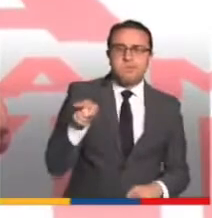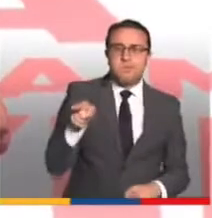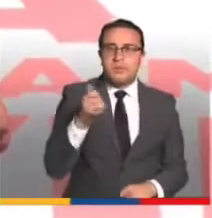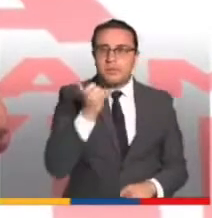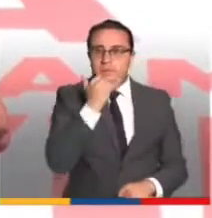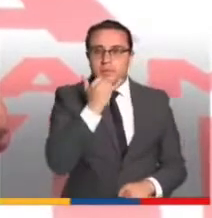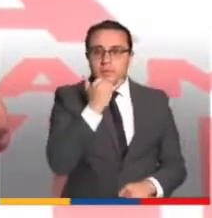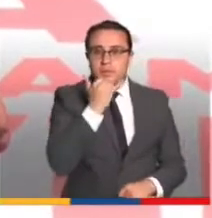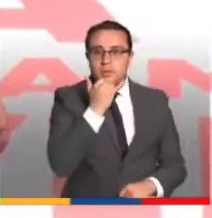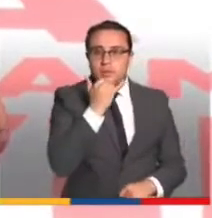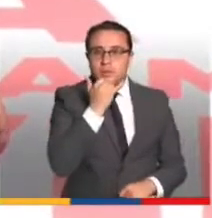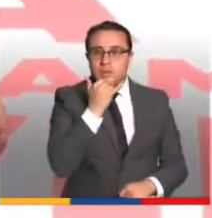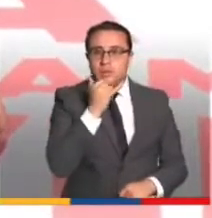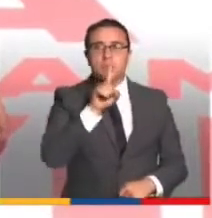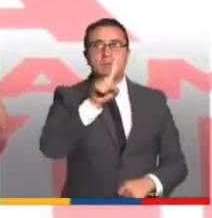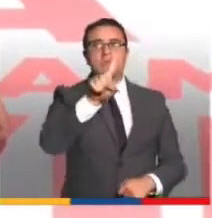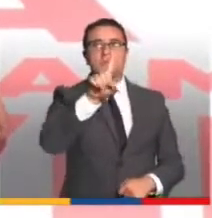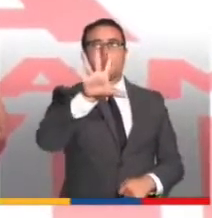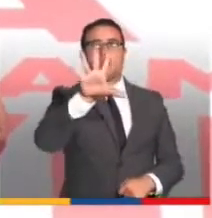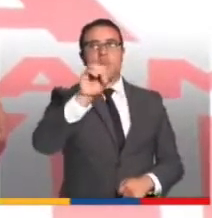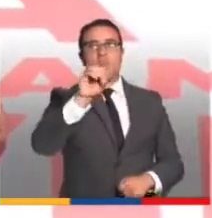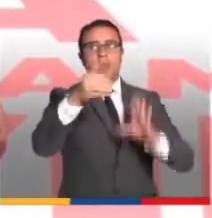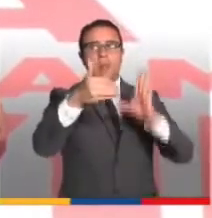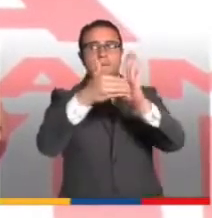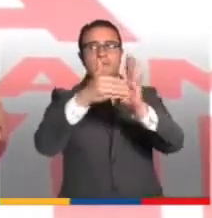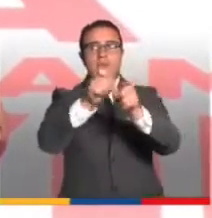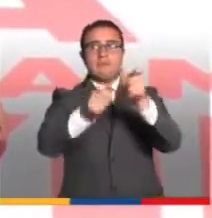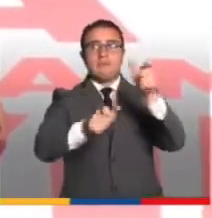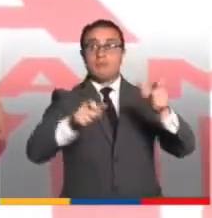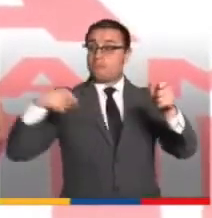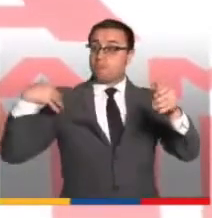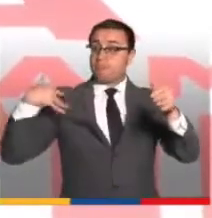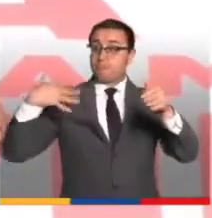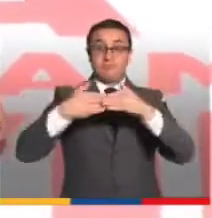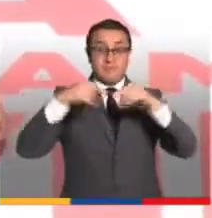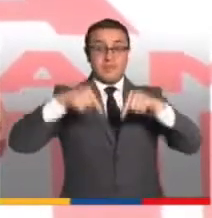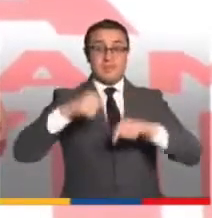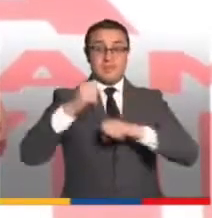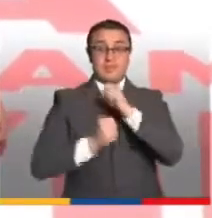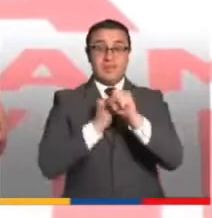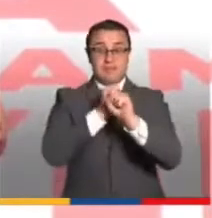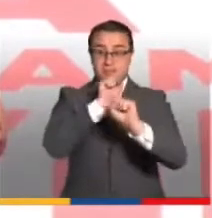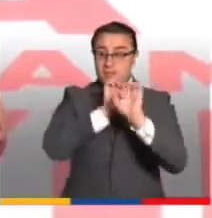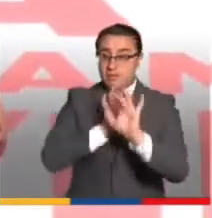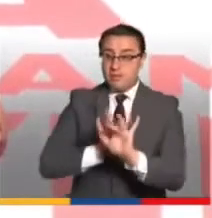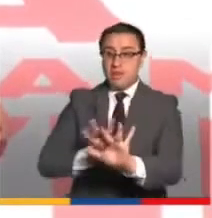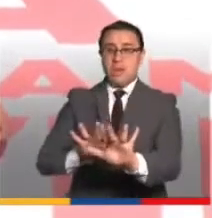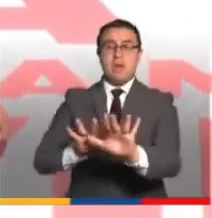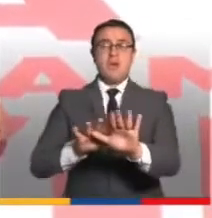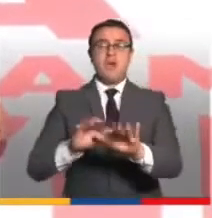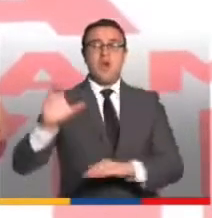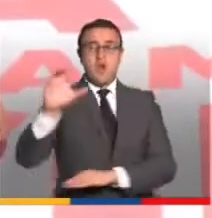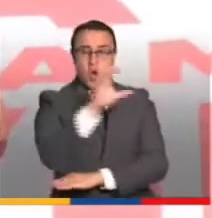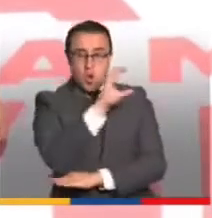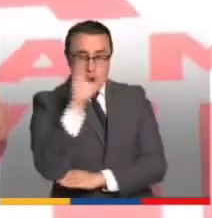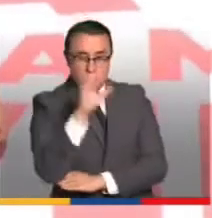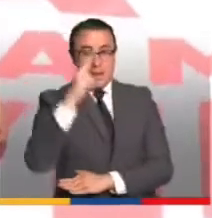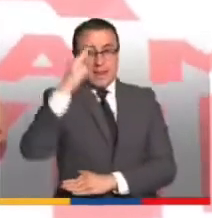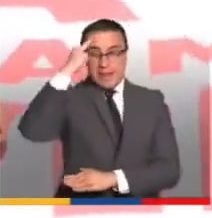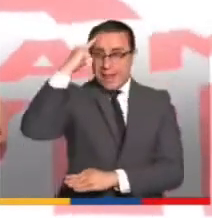andado 150 mil personas en el último año. Colombianas muchas,